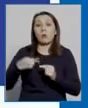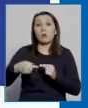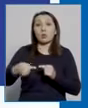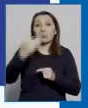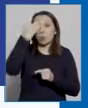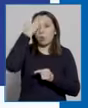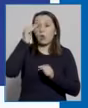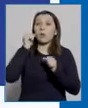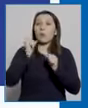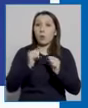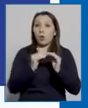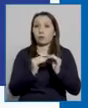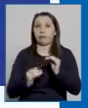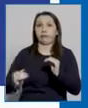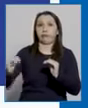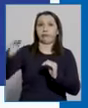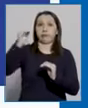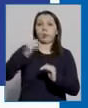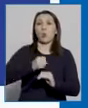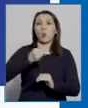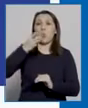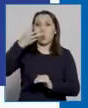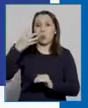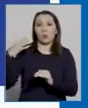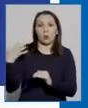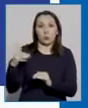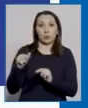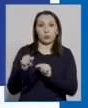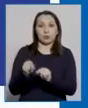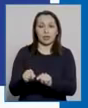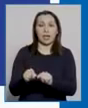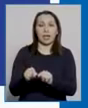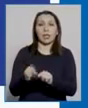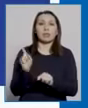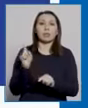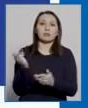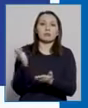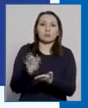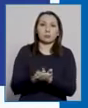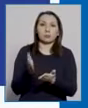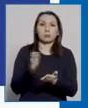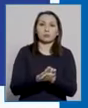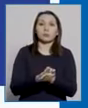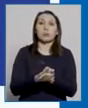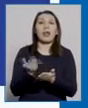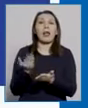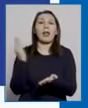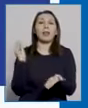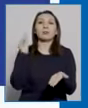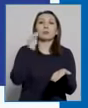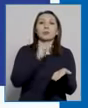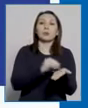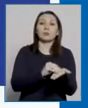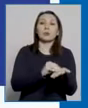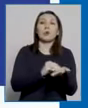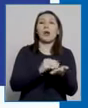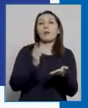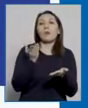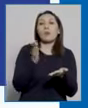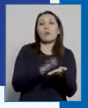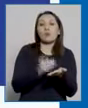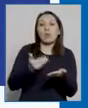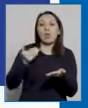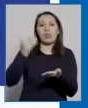próximos días podamos ver un aumento importante de nuevos fallecidos que fallecieron días